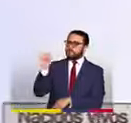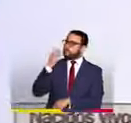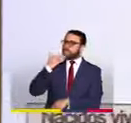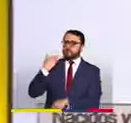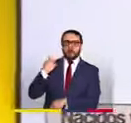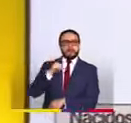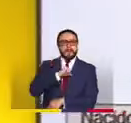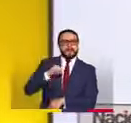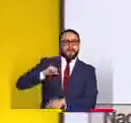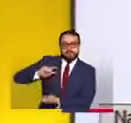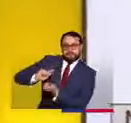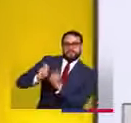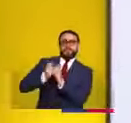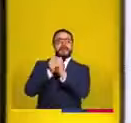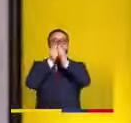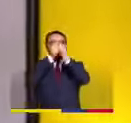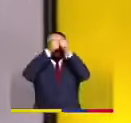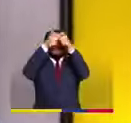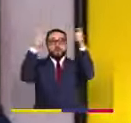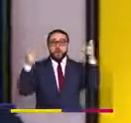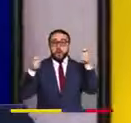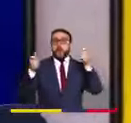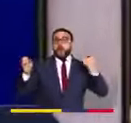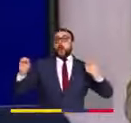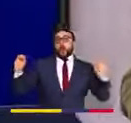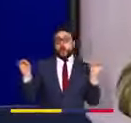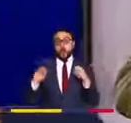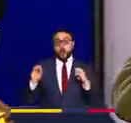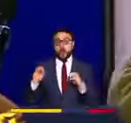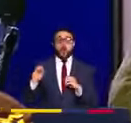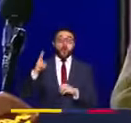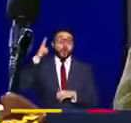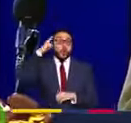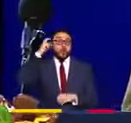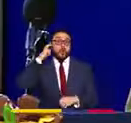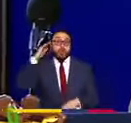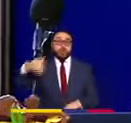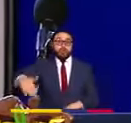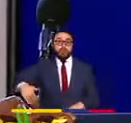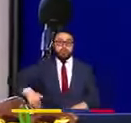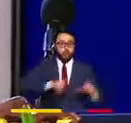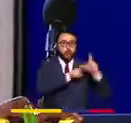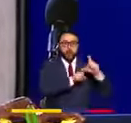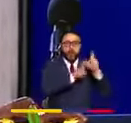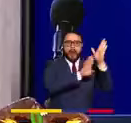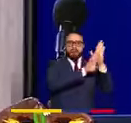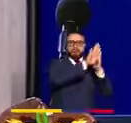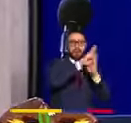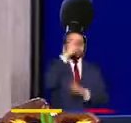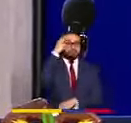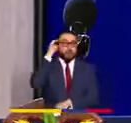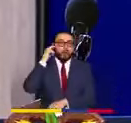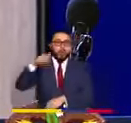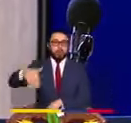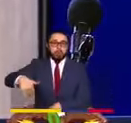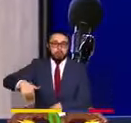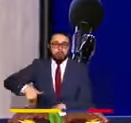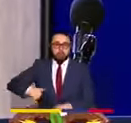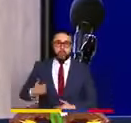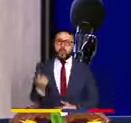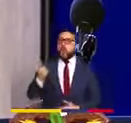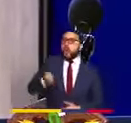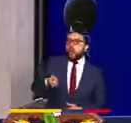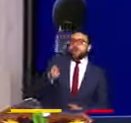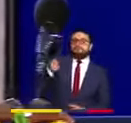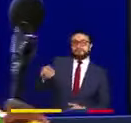desprivatice, porque Chocó se puede quedar respecto a La Guajira, porque esa empresa que tiene